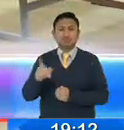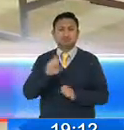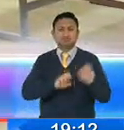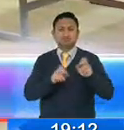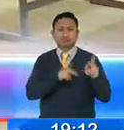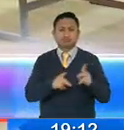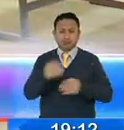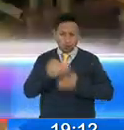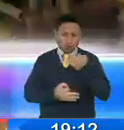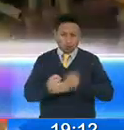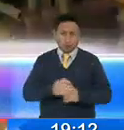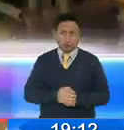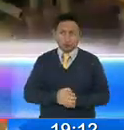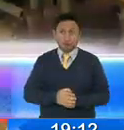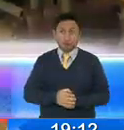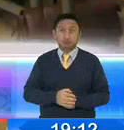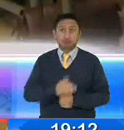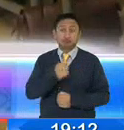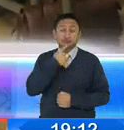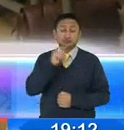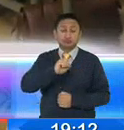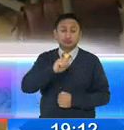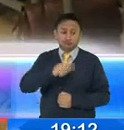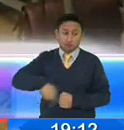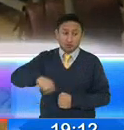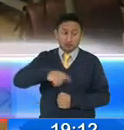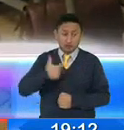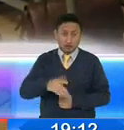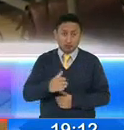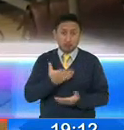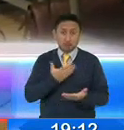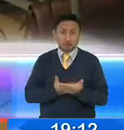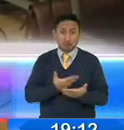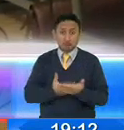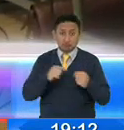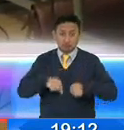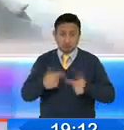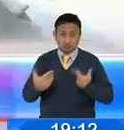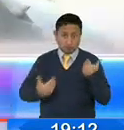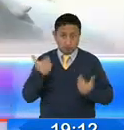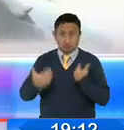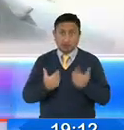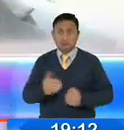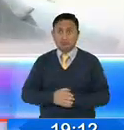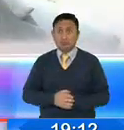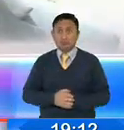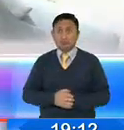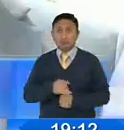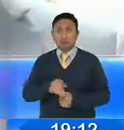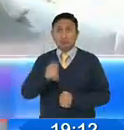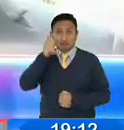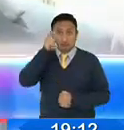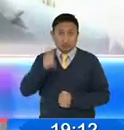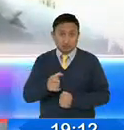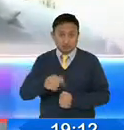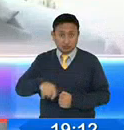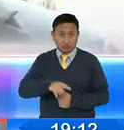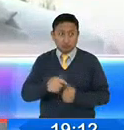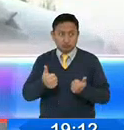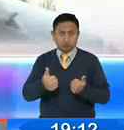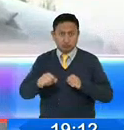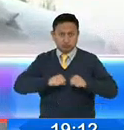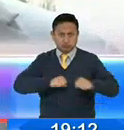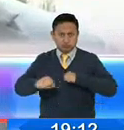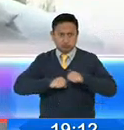juicio. Al parecer, ellos tenían motivos suficientes para celebrar. Ver que Fiscalía hizo un trabajo que